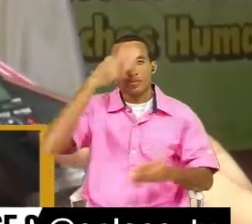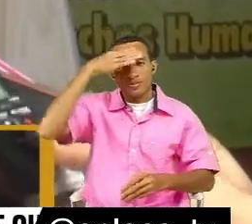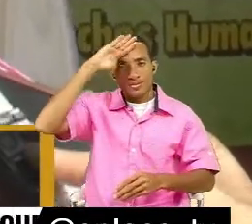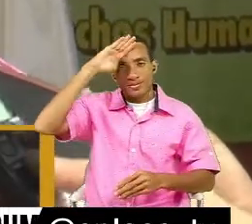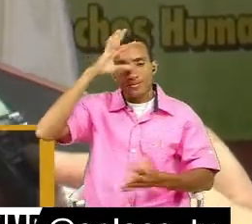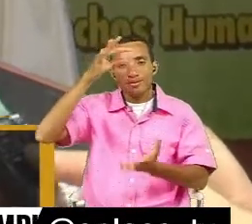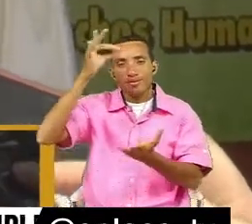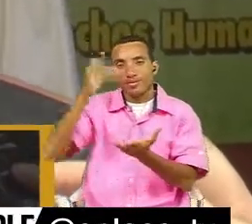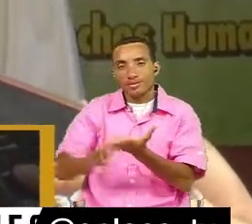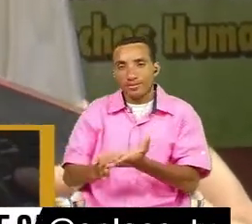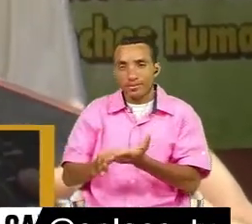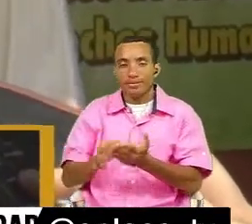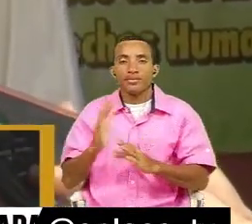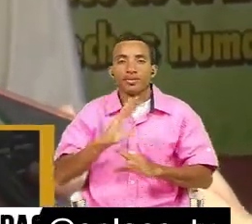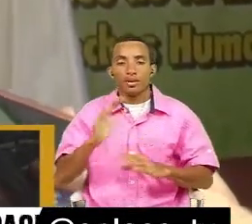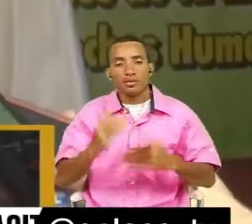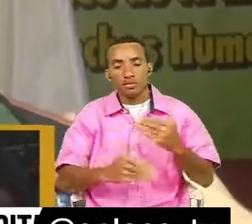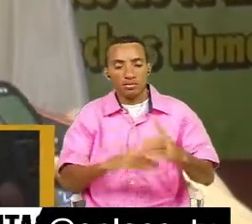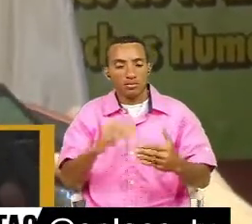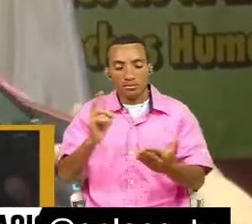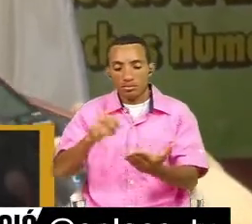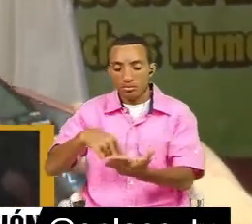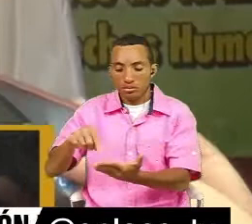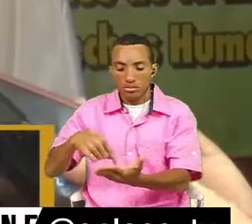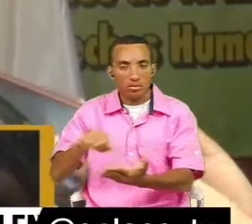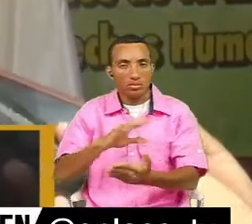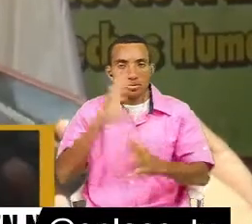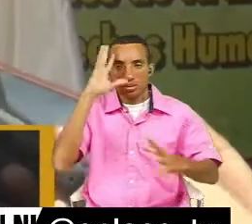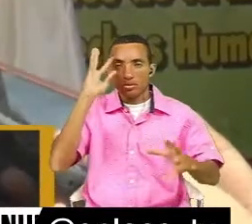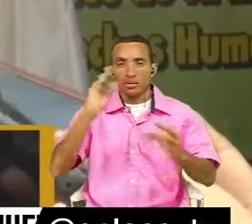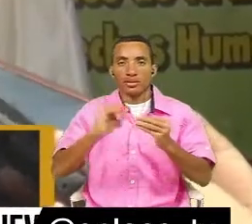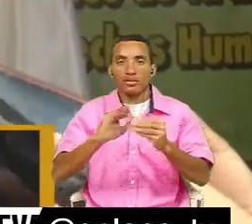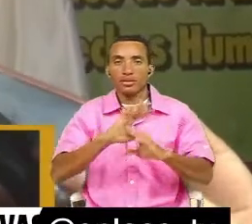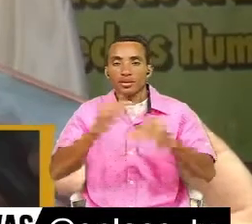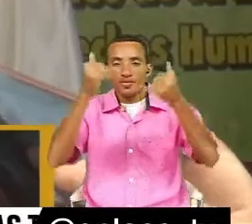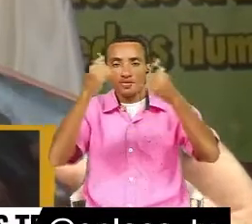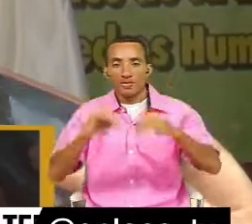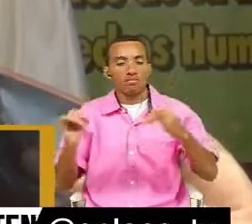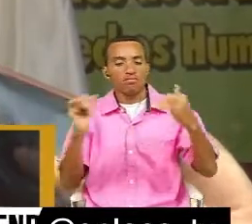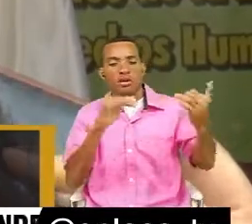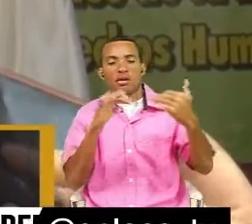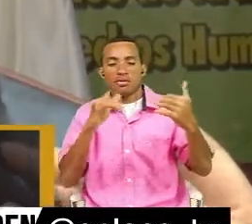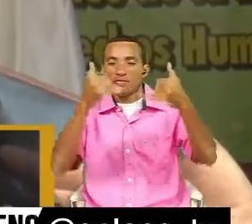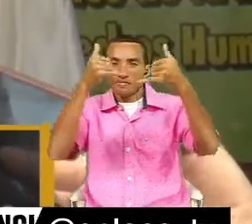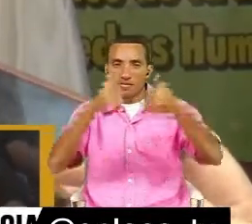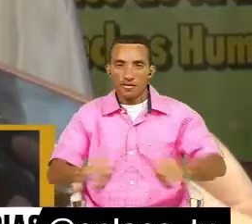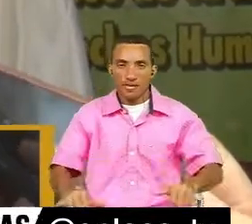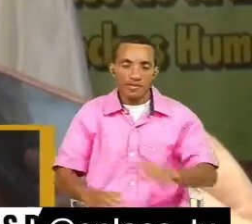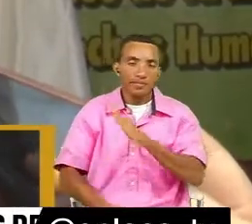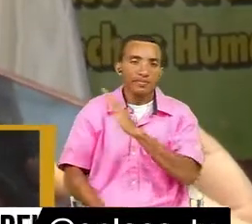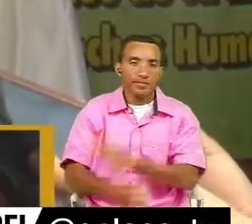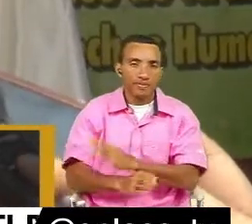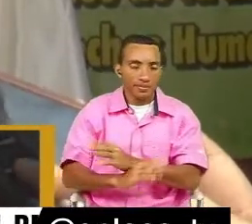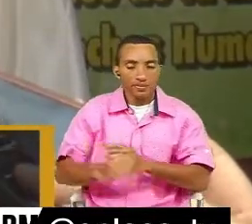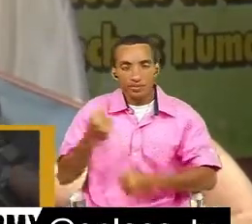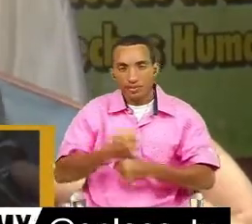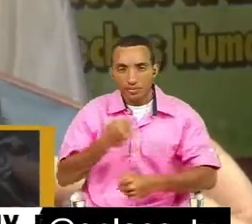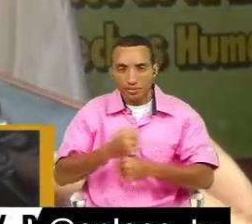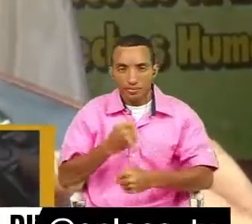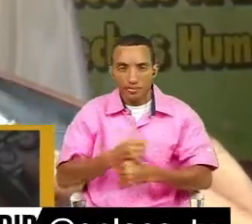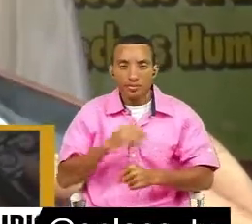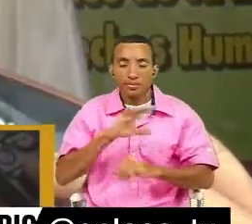que se realice efectivamente el fin del conflicto, y seguiremos trabajando porque